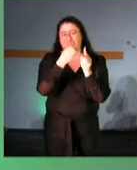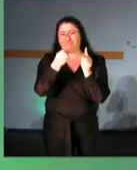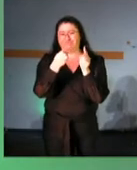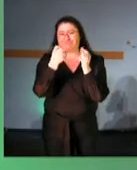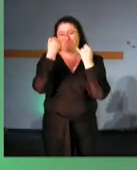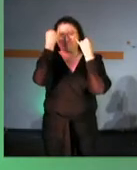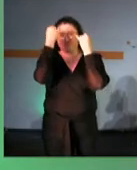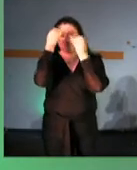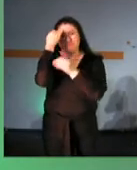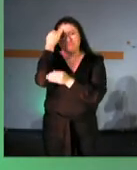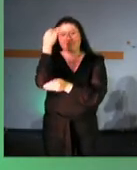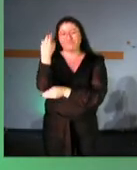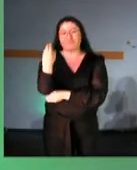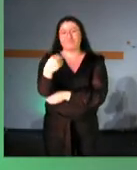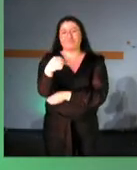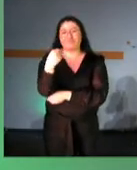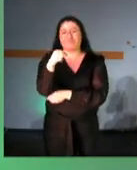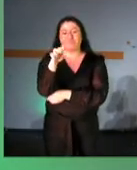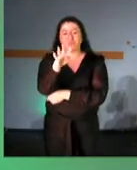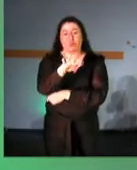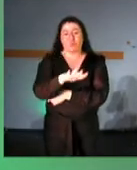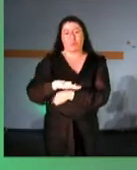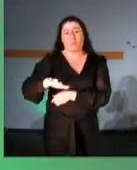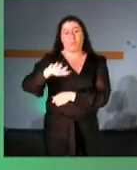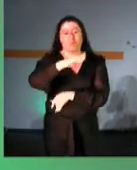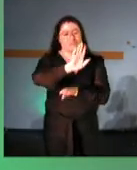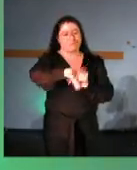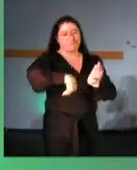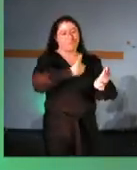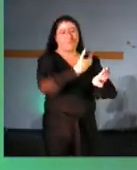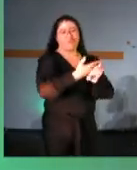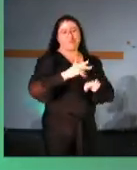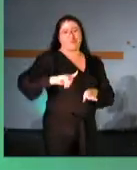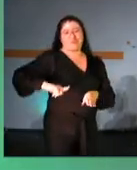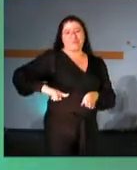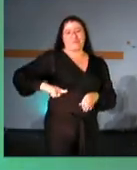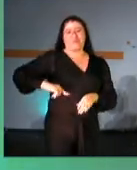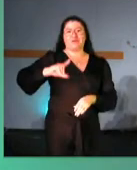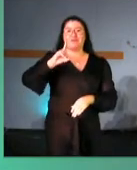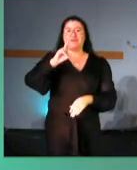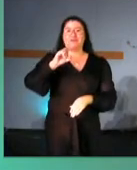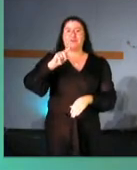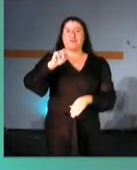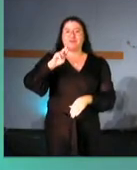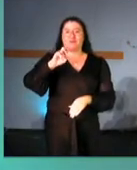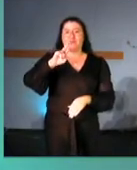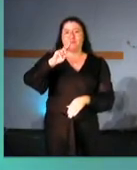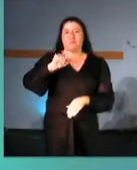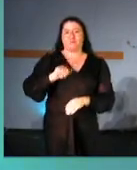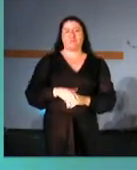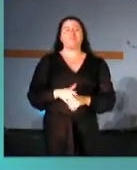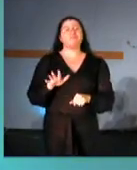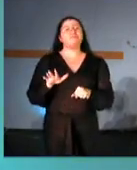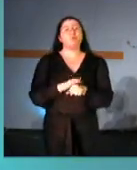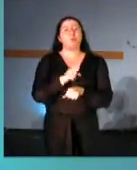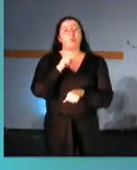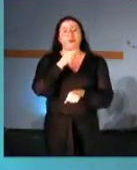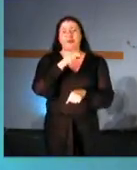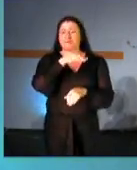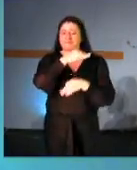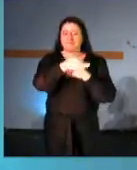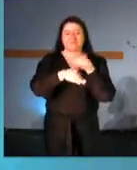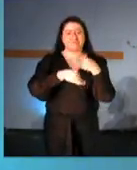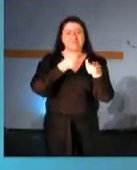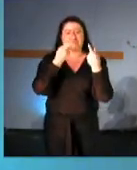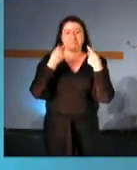con el título de El pueblo contra la dictadura, porque fue realmente la participación masiva de todos